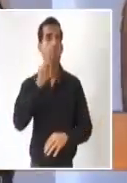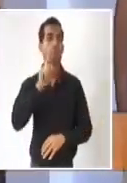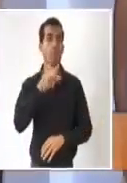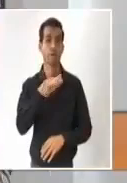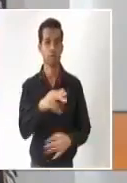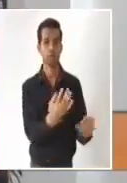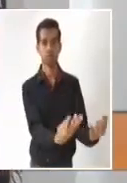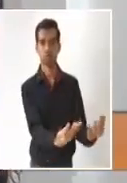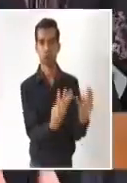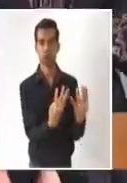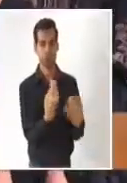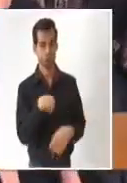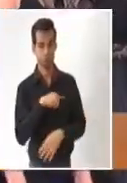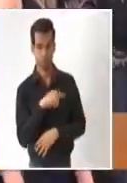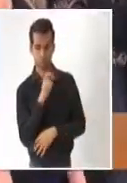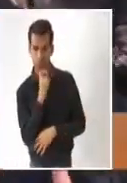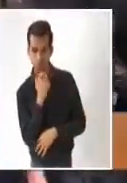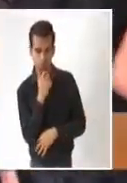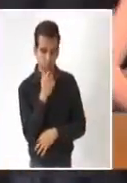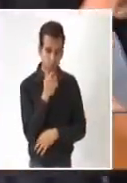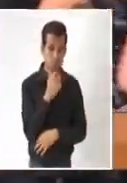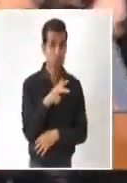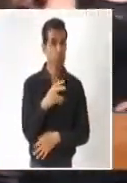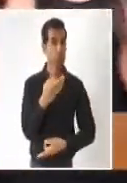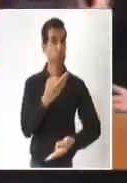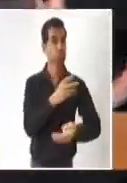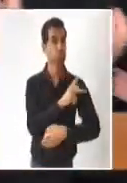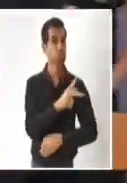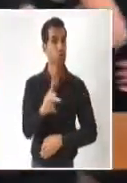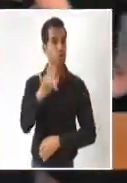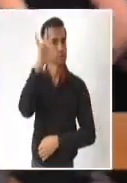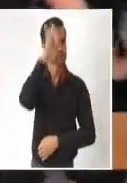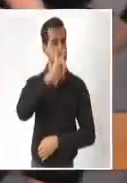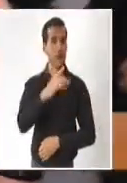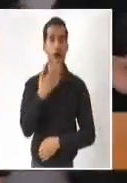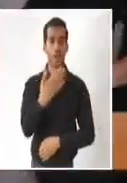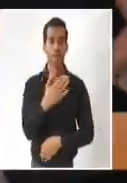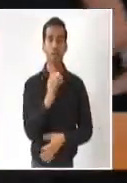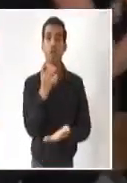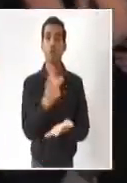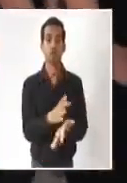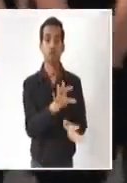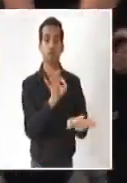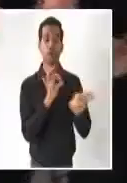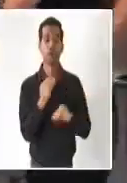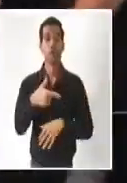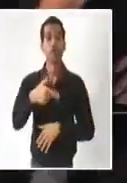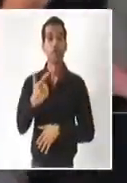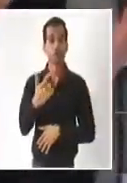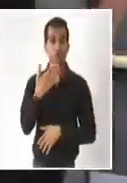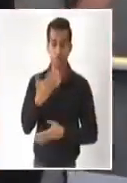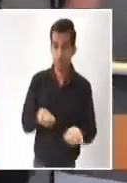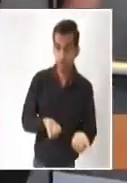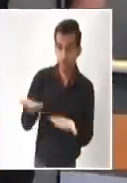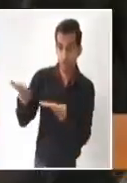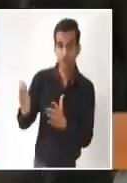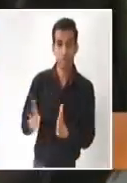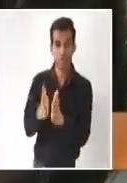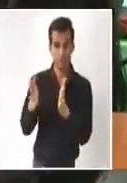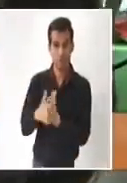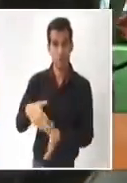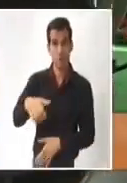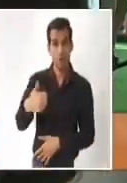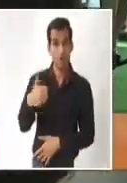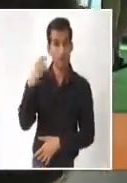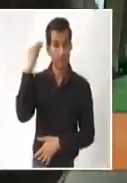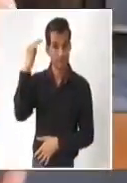todas guapísimas, de las cuales 12 fueron las elegidas para participar en este certamen, que se llevará a cabo el próximo 11 de